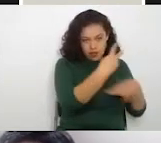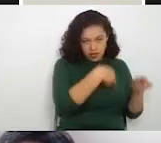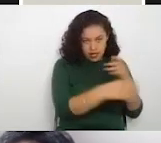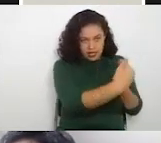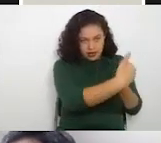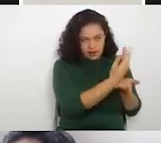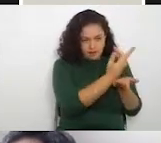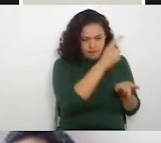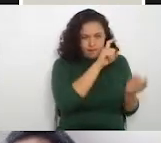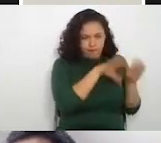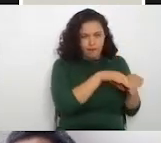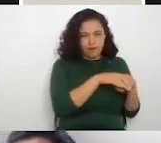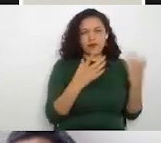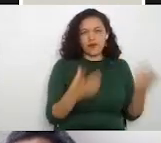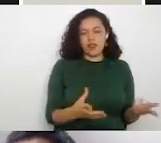trabajé sobre